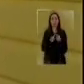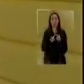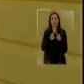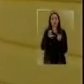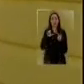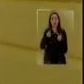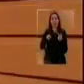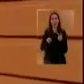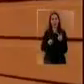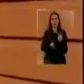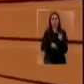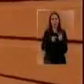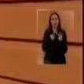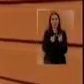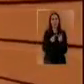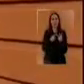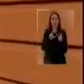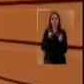Elena,